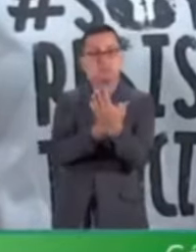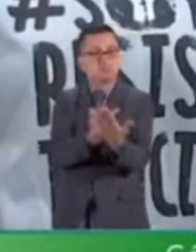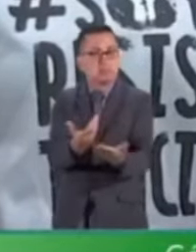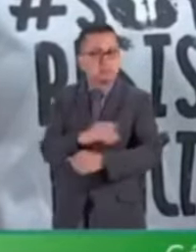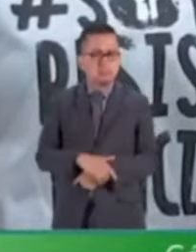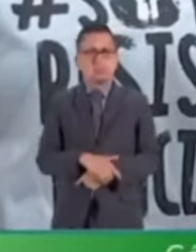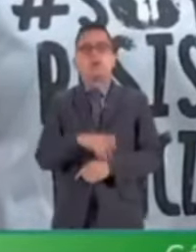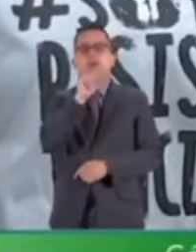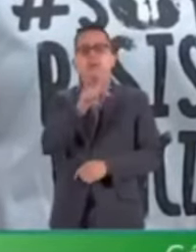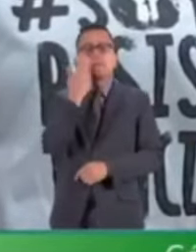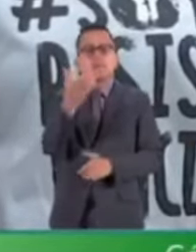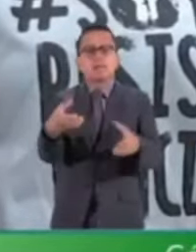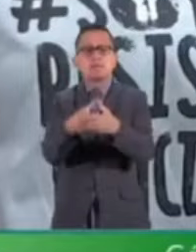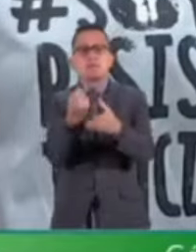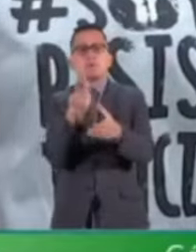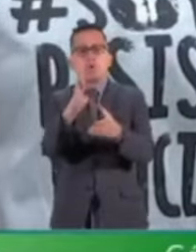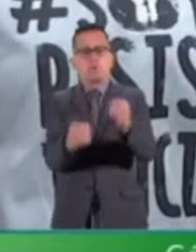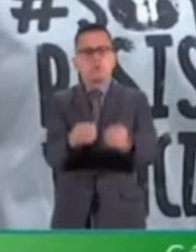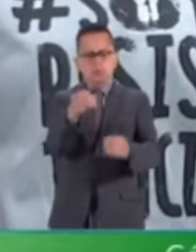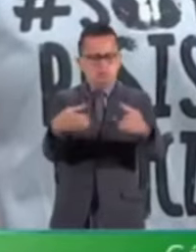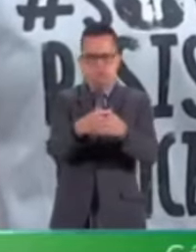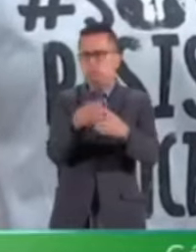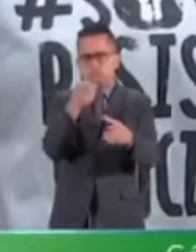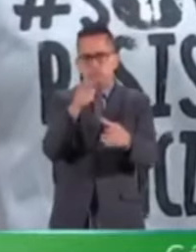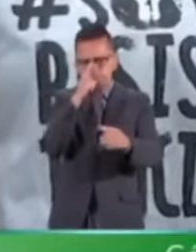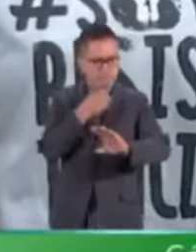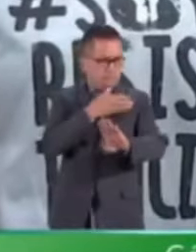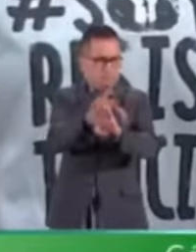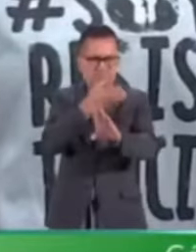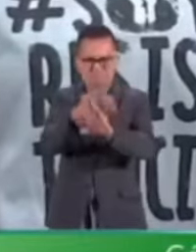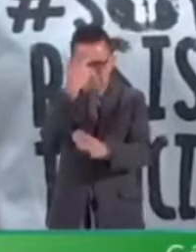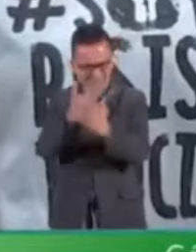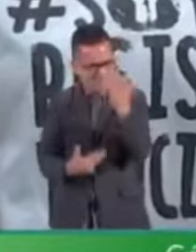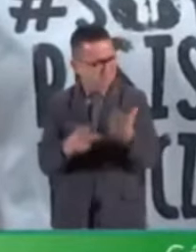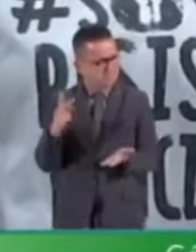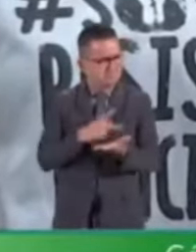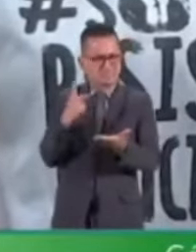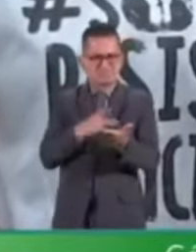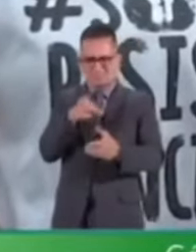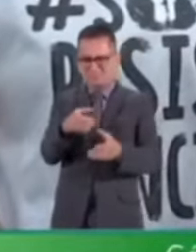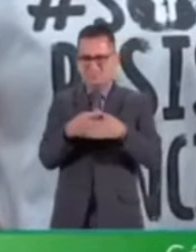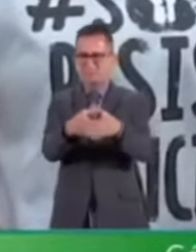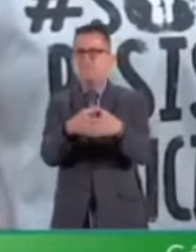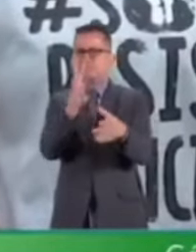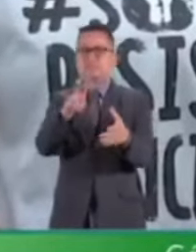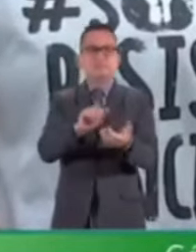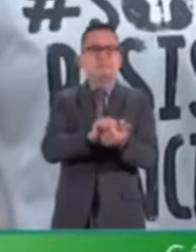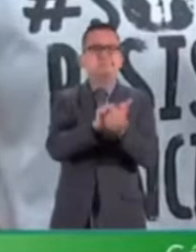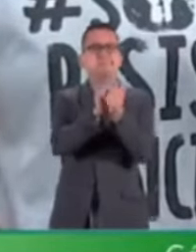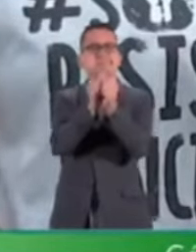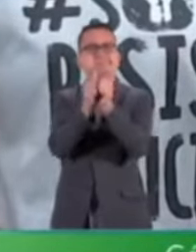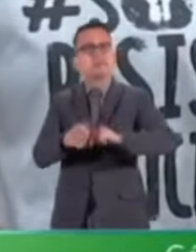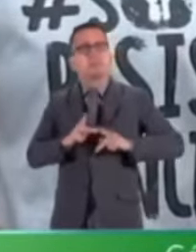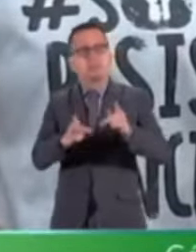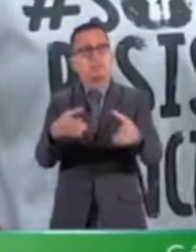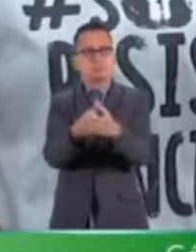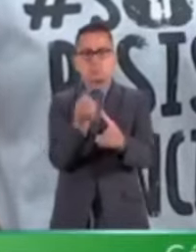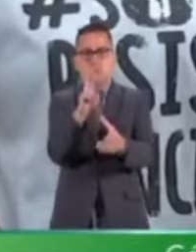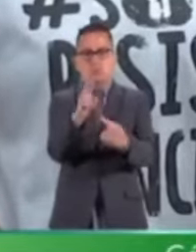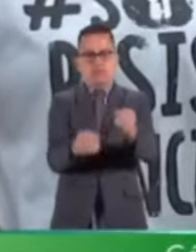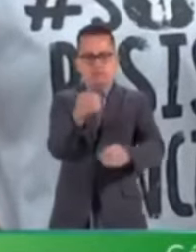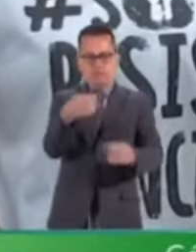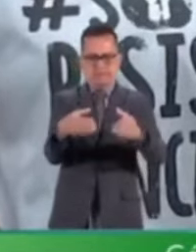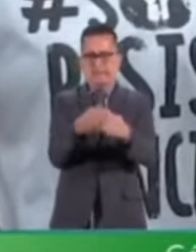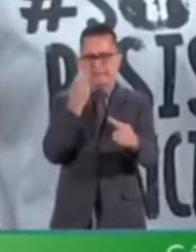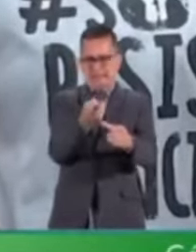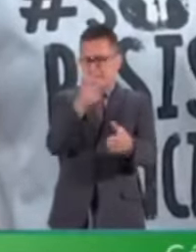Poder Judicial, un Poder Judicial que ha sido atacado, un Poder Judicial que ha sido disminuido y un Poder Judicial en donde permanece